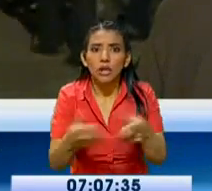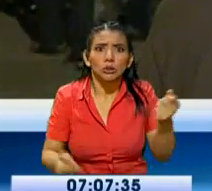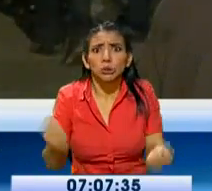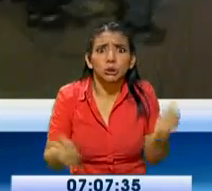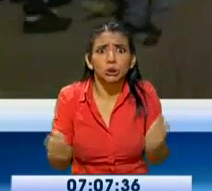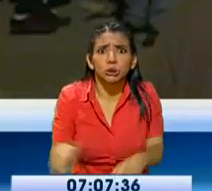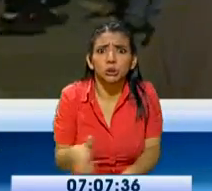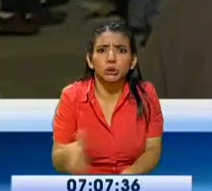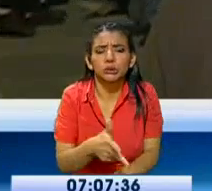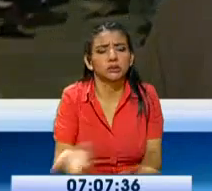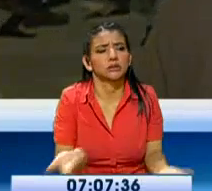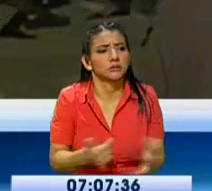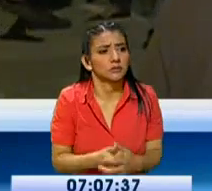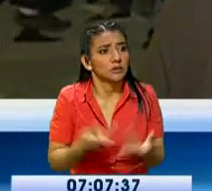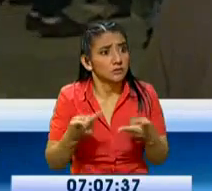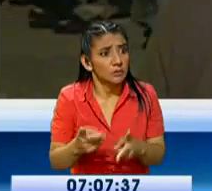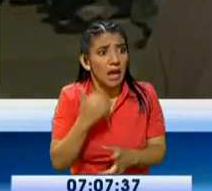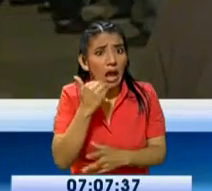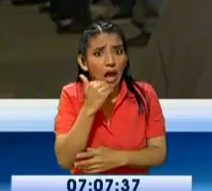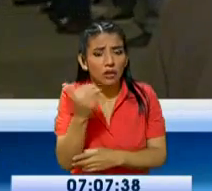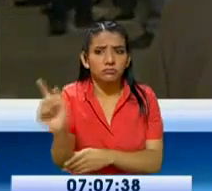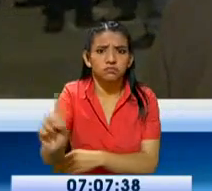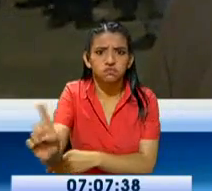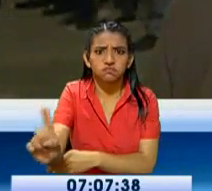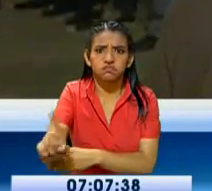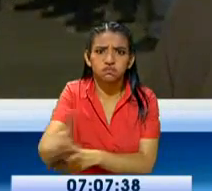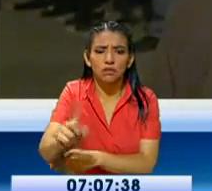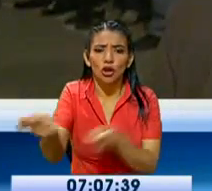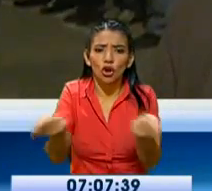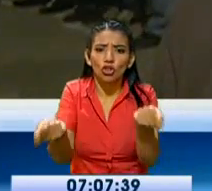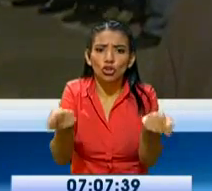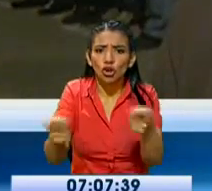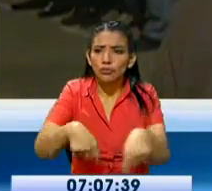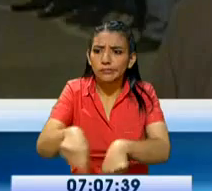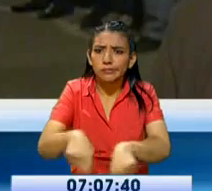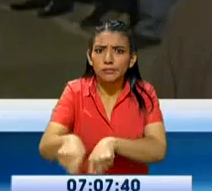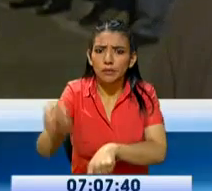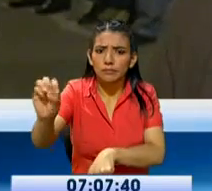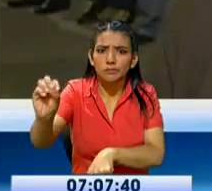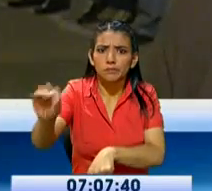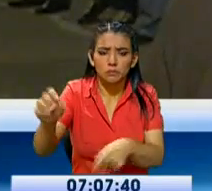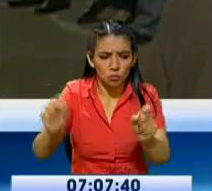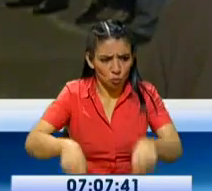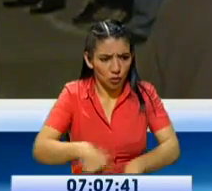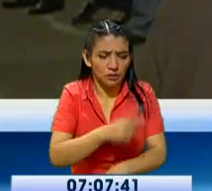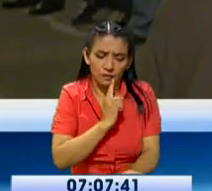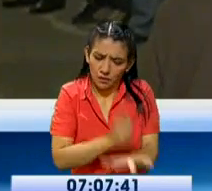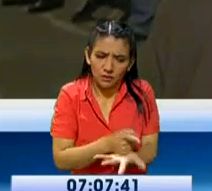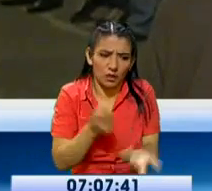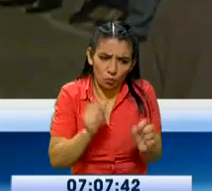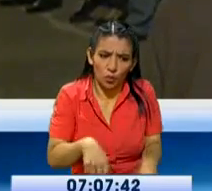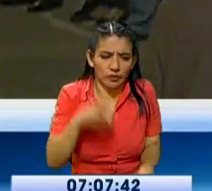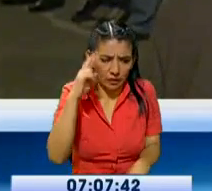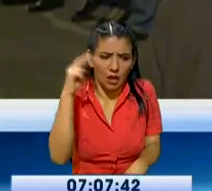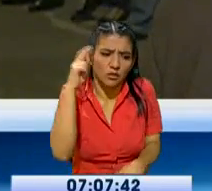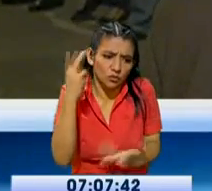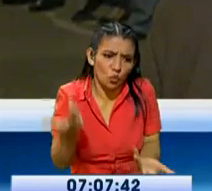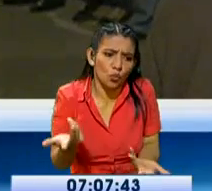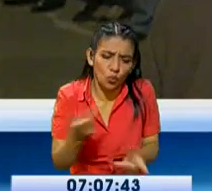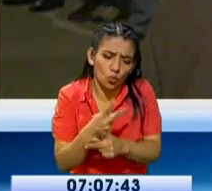toda. La instalación de un radar. Exactamente, también eso podría no haber muchos accidentes,